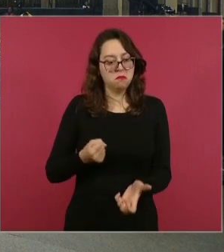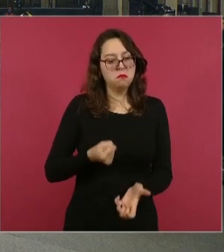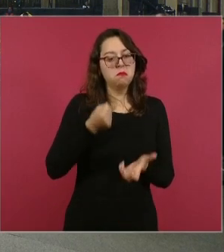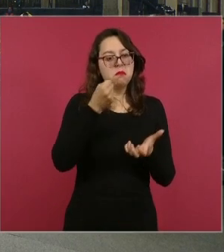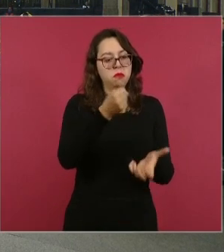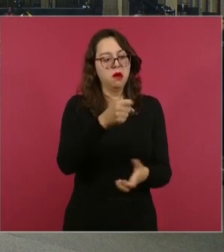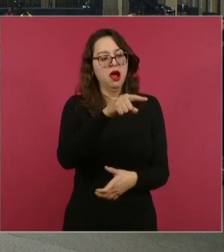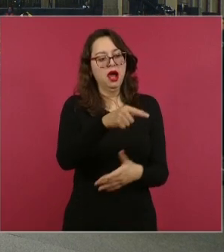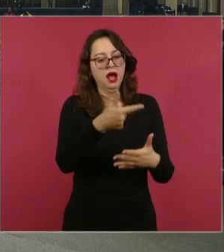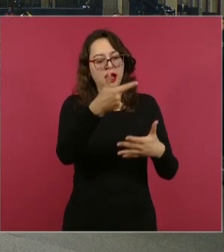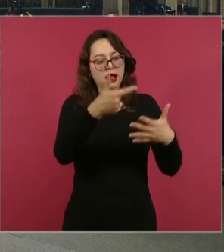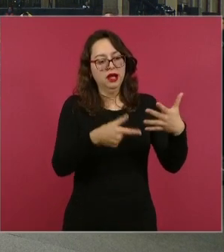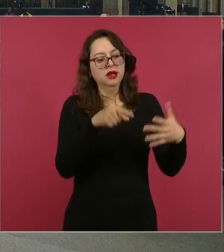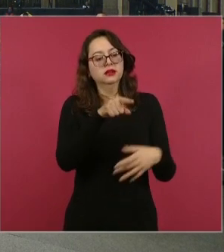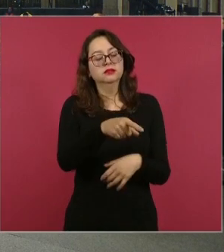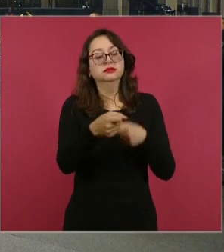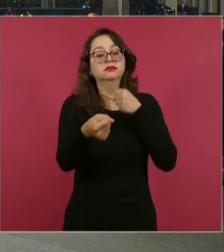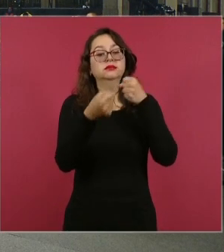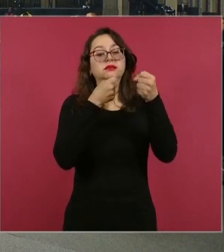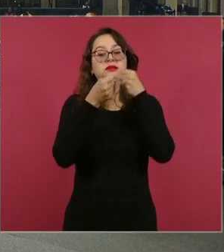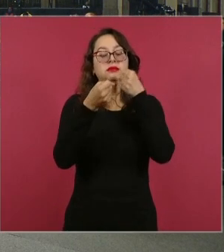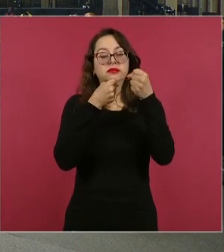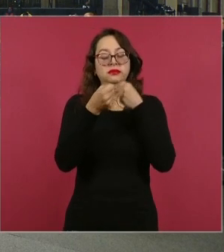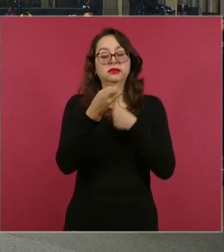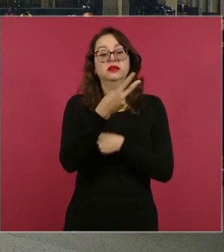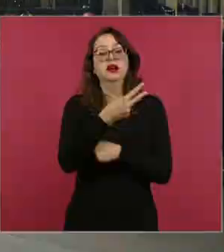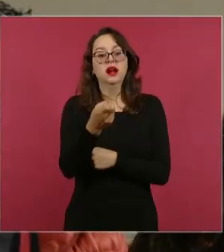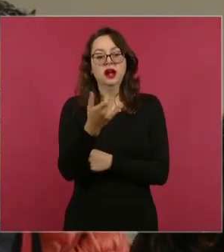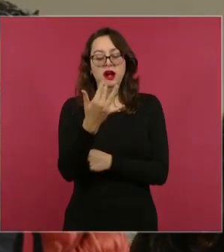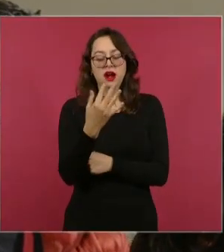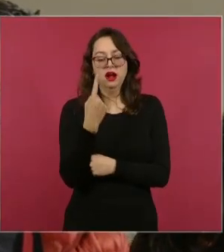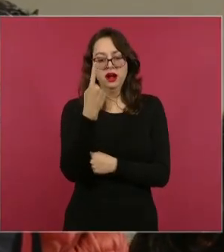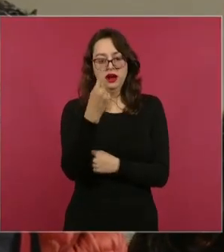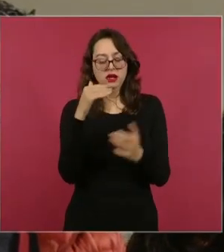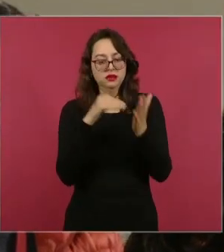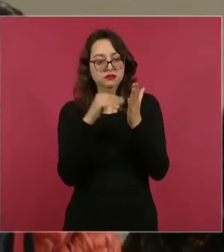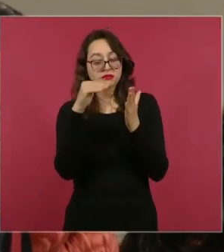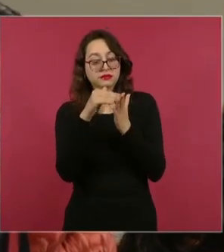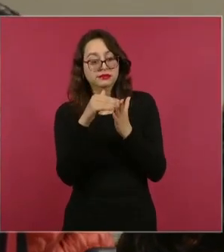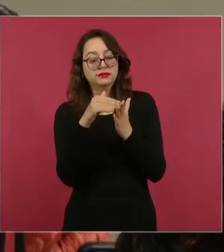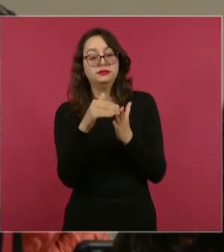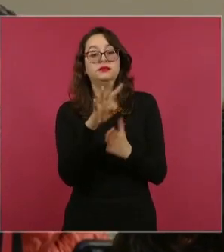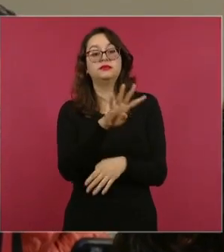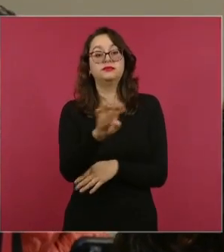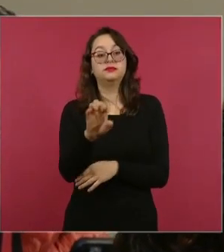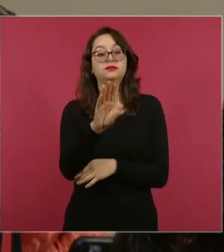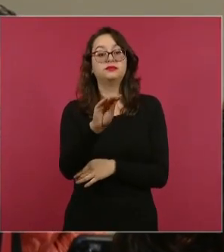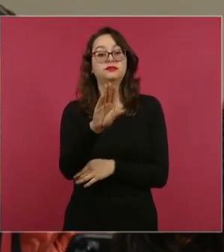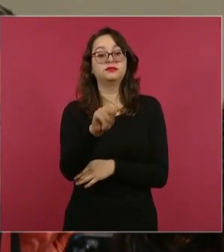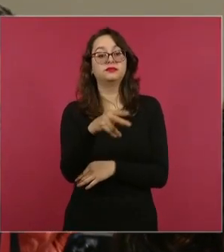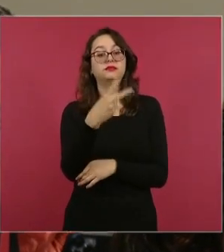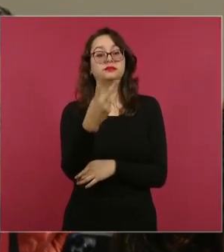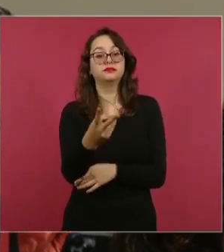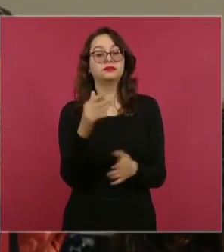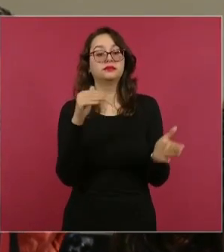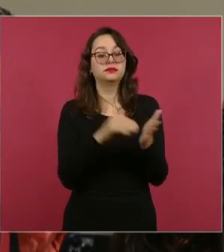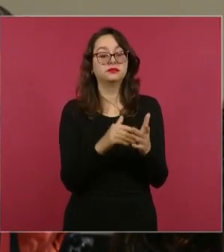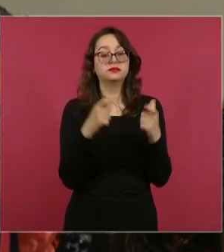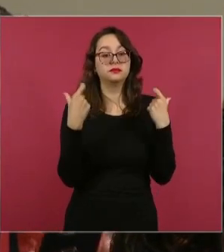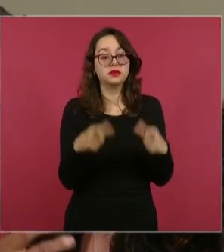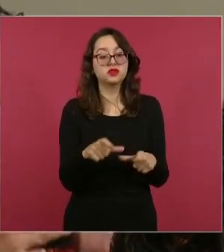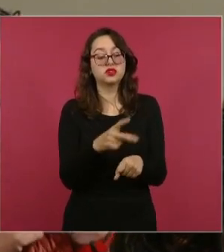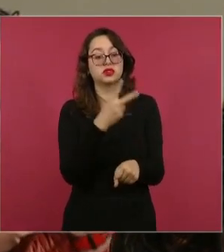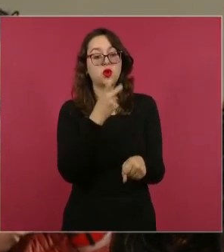él aparece como el periodista con 251 millones 482,000 pesos en